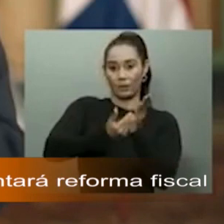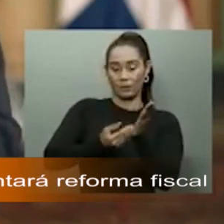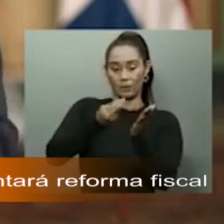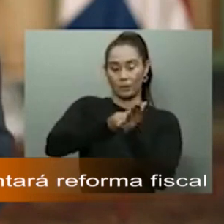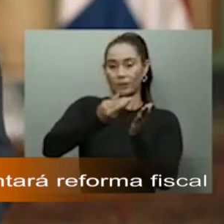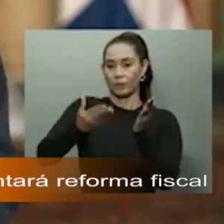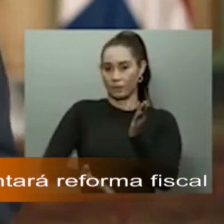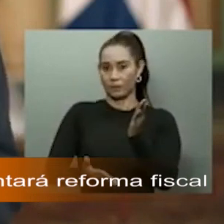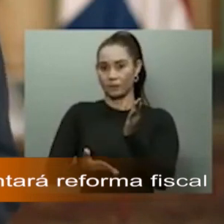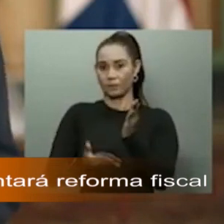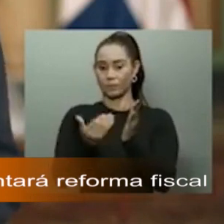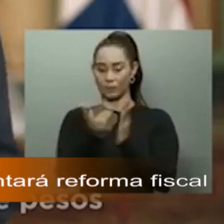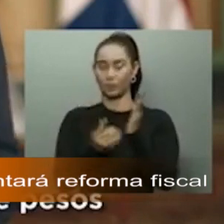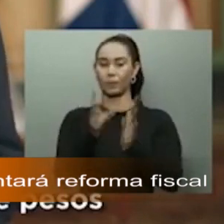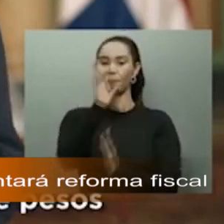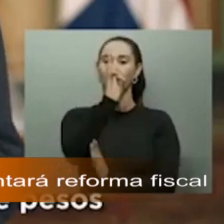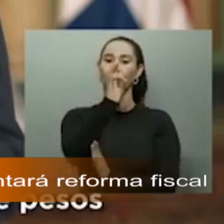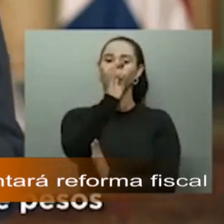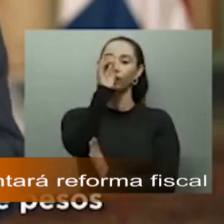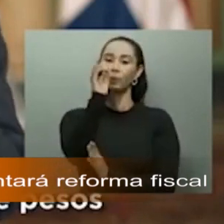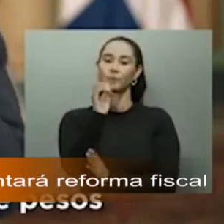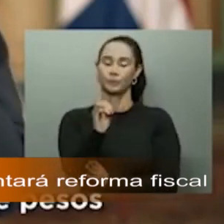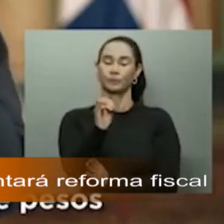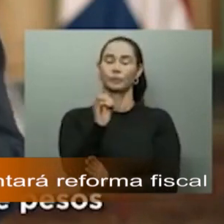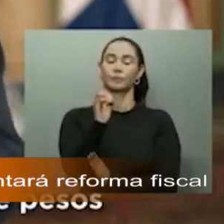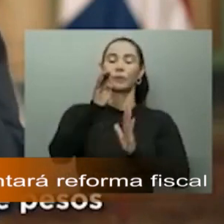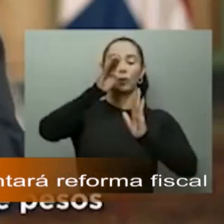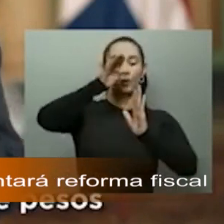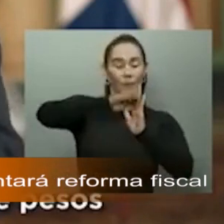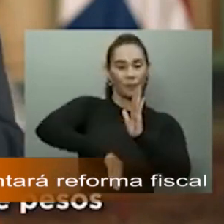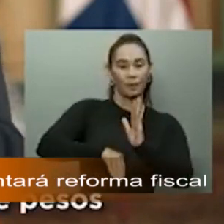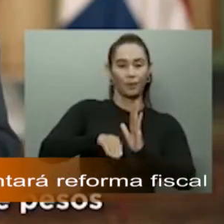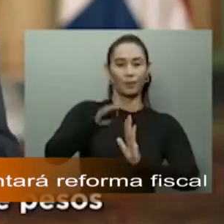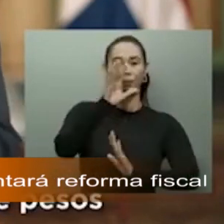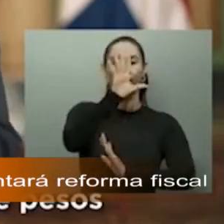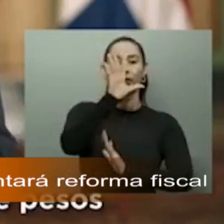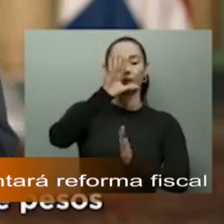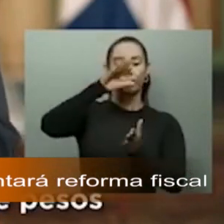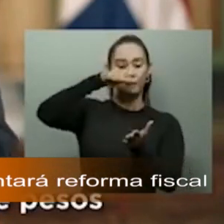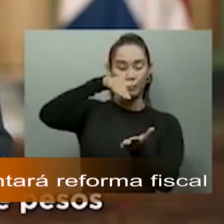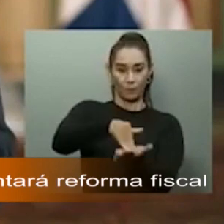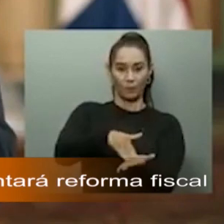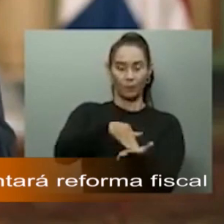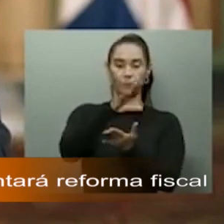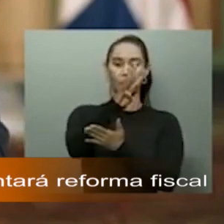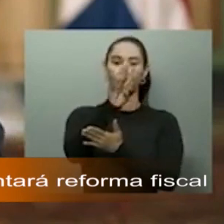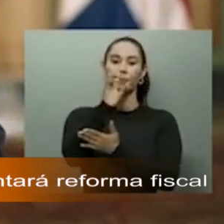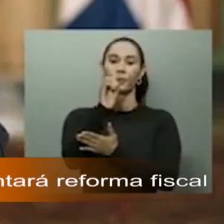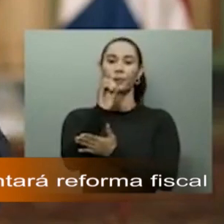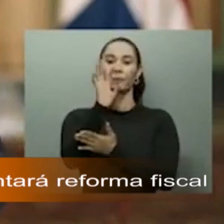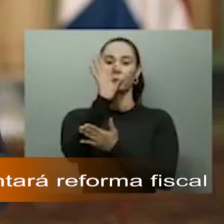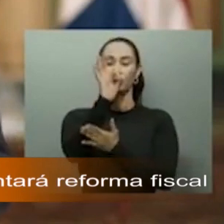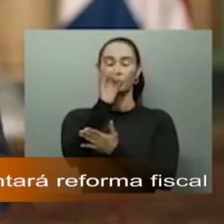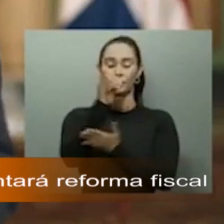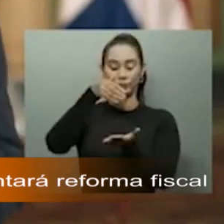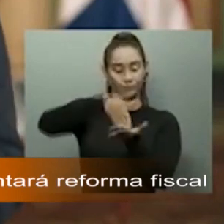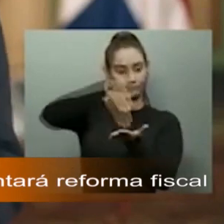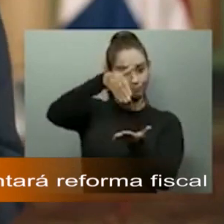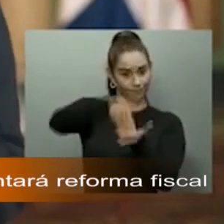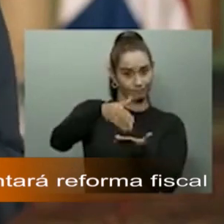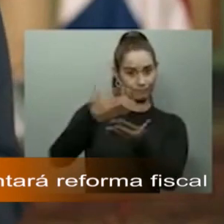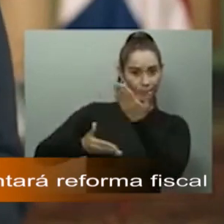del país se está recuperando como lo ha señalado el banco central y también aduciendo que no es el momento de pedir a los